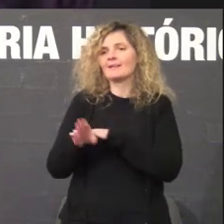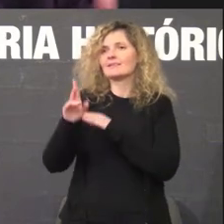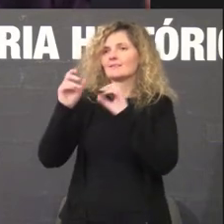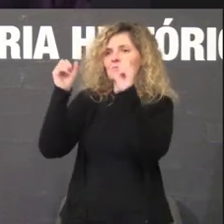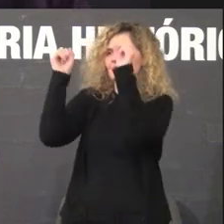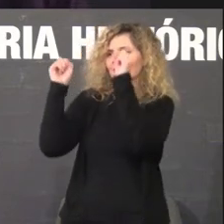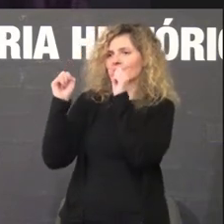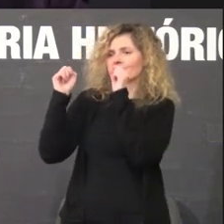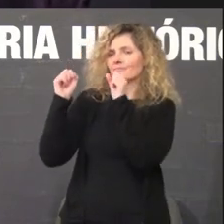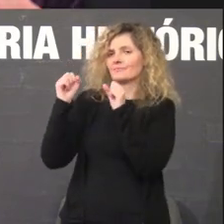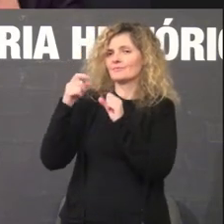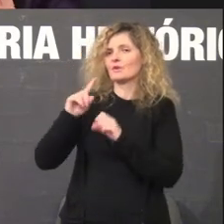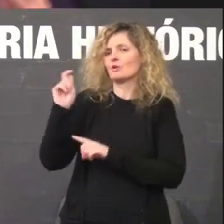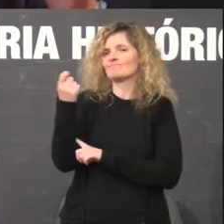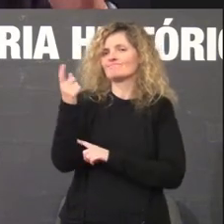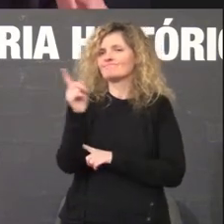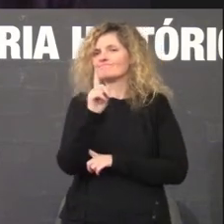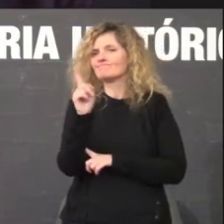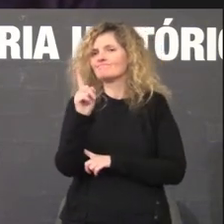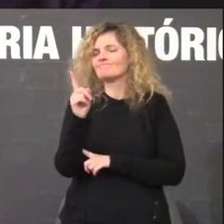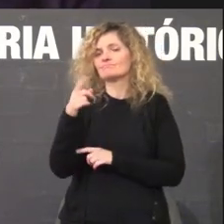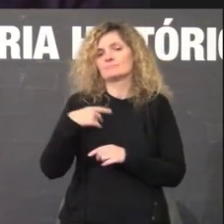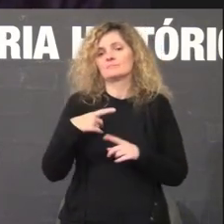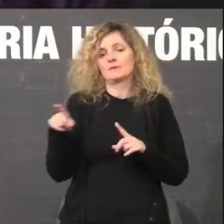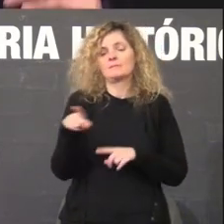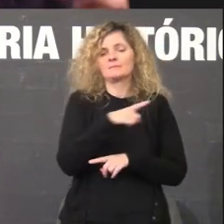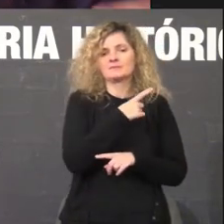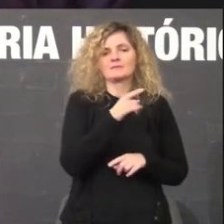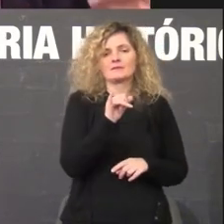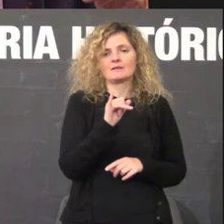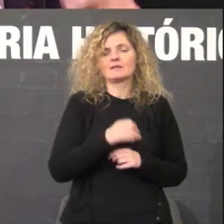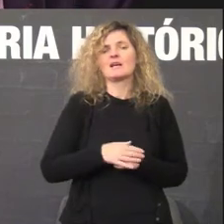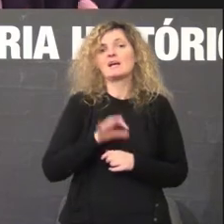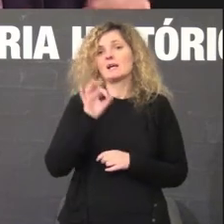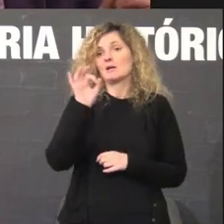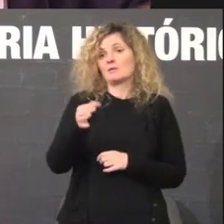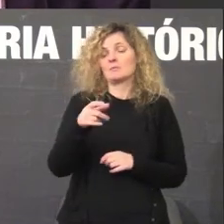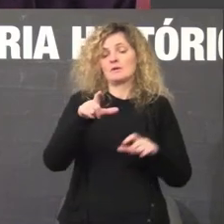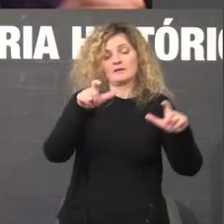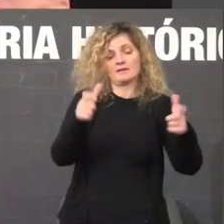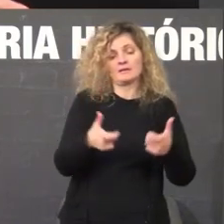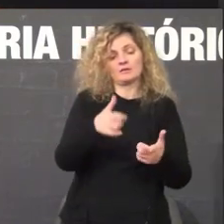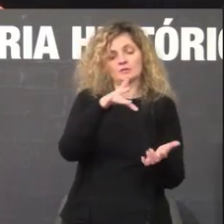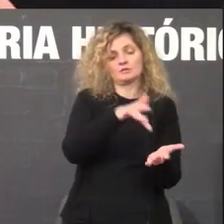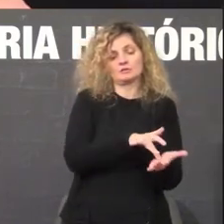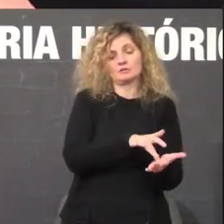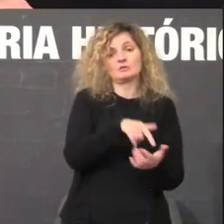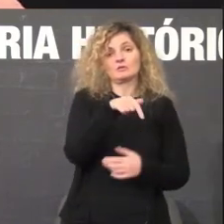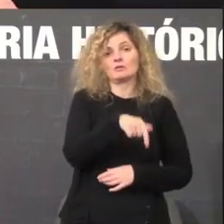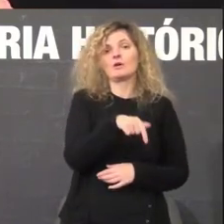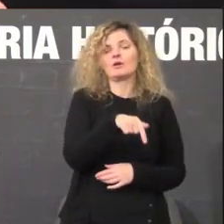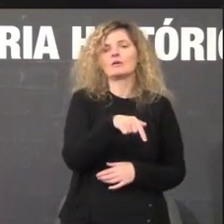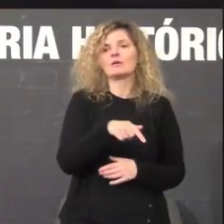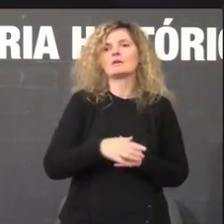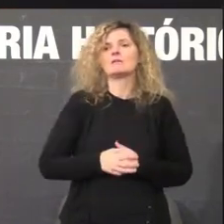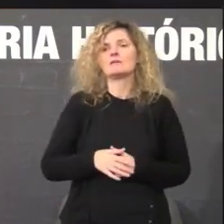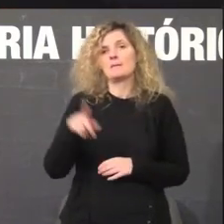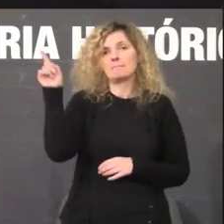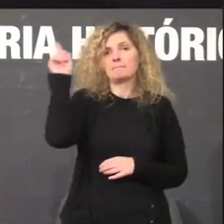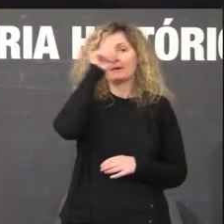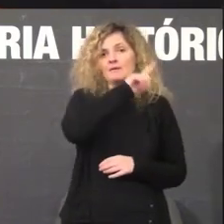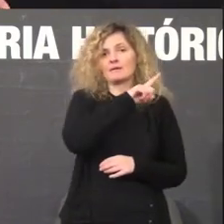esto, y no lo conseguía. Entonces les mandaba mensaje. Y es verdad que en esa reunión que tuvieron en